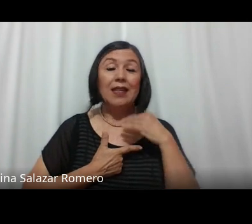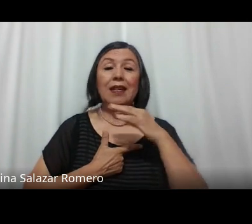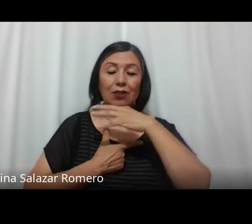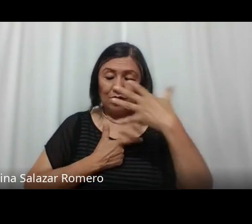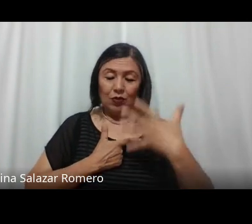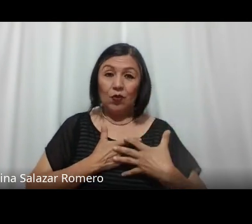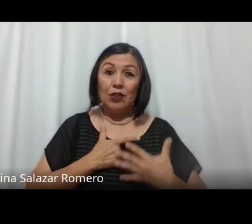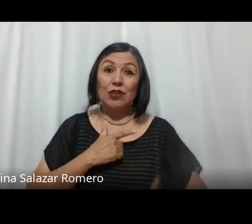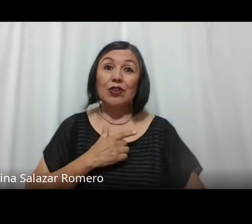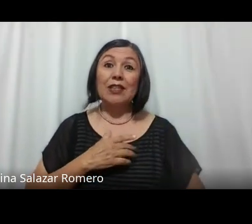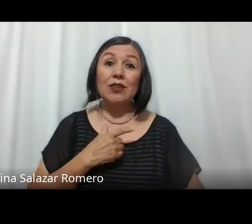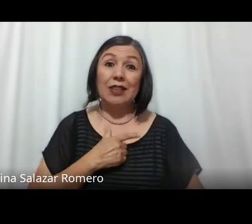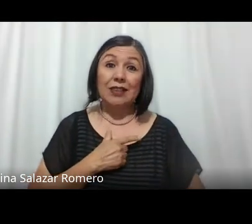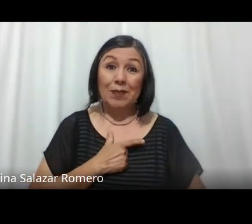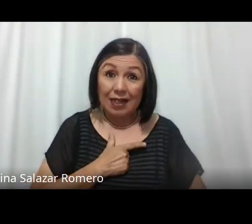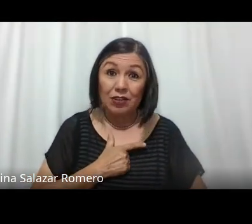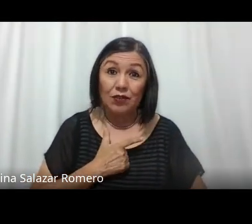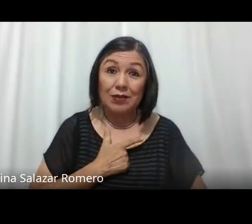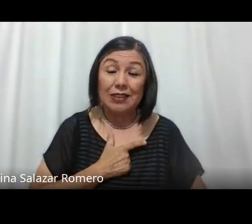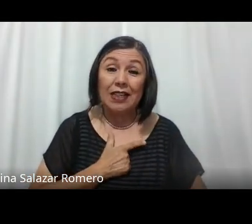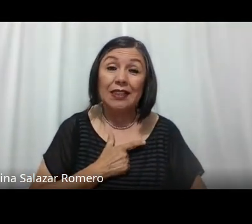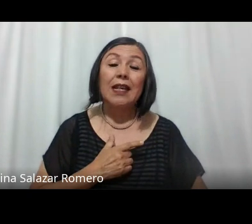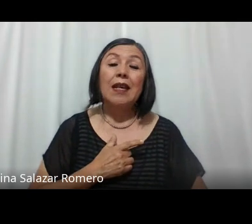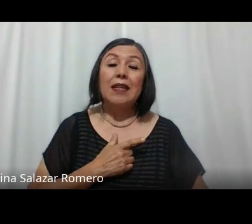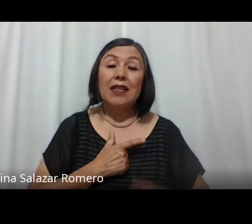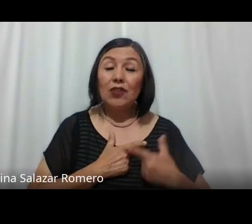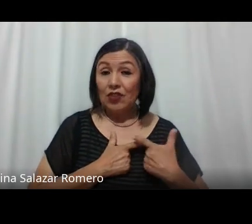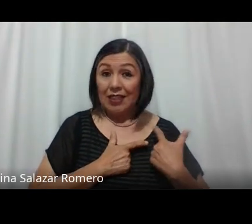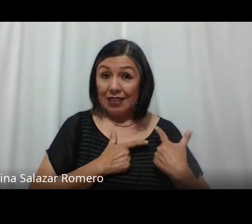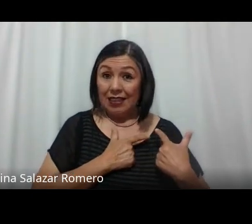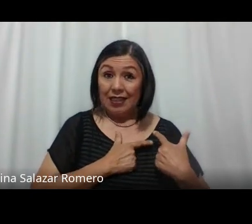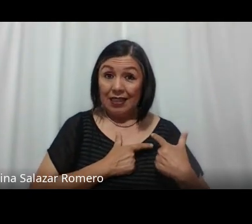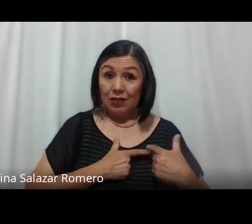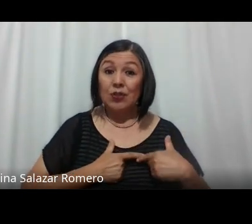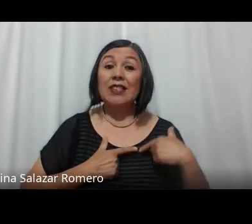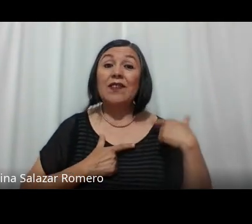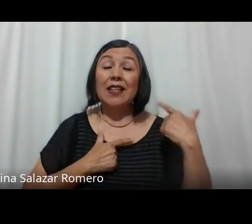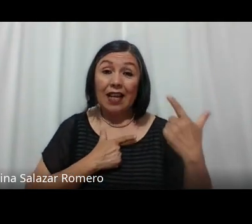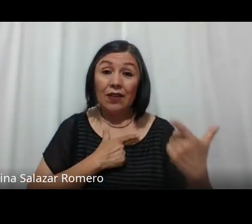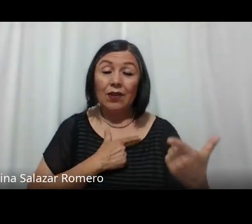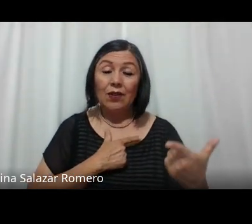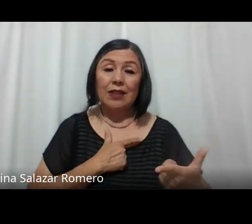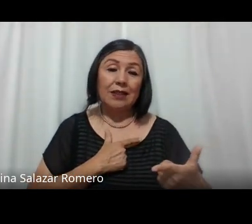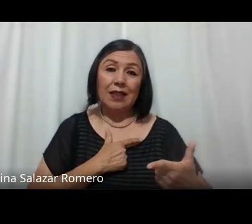mí, entonces cuido esos parámetros formacionales y entonces su significado,